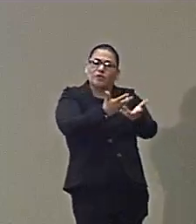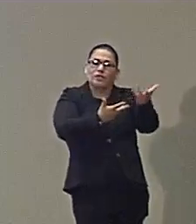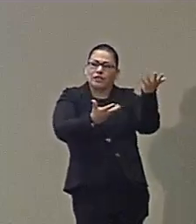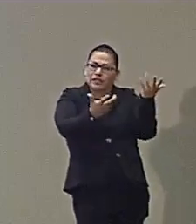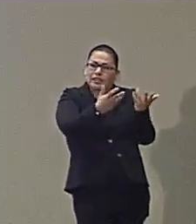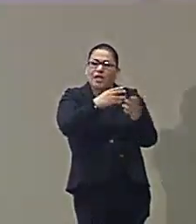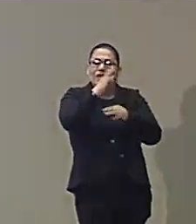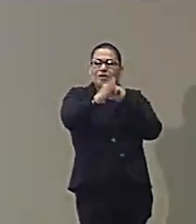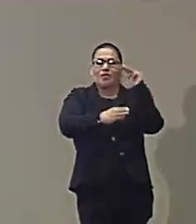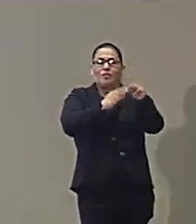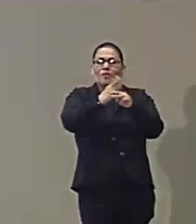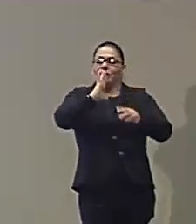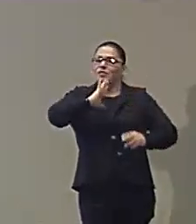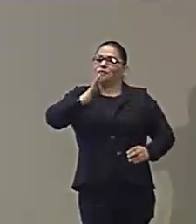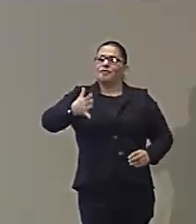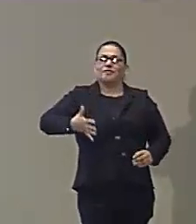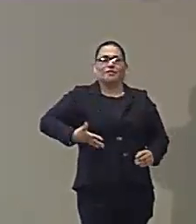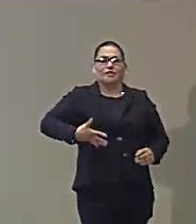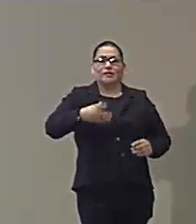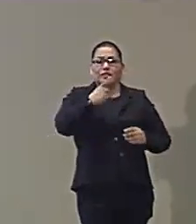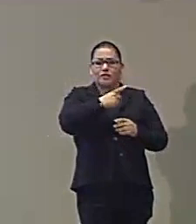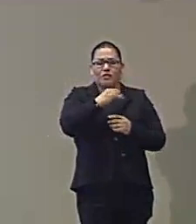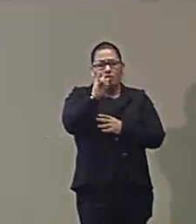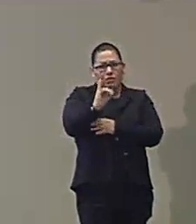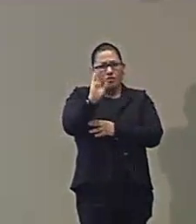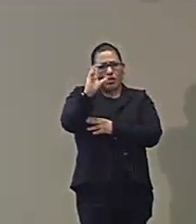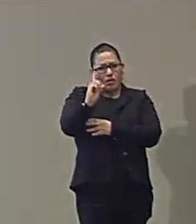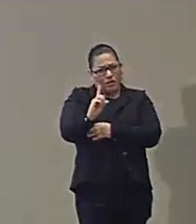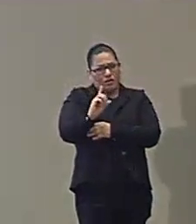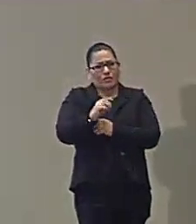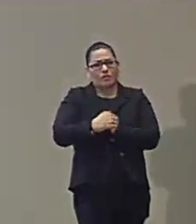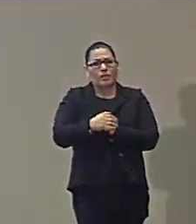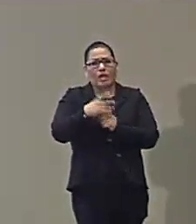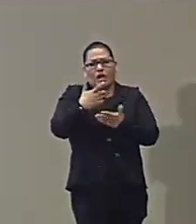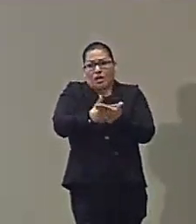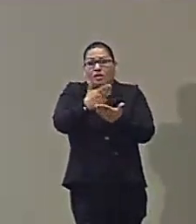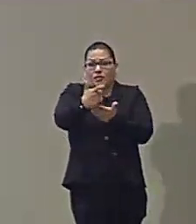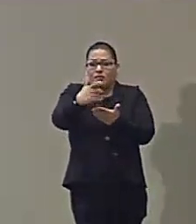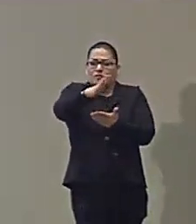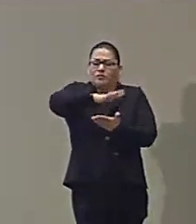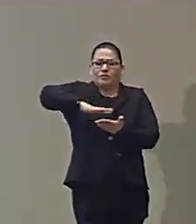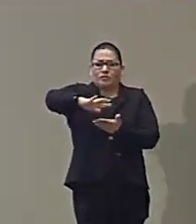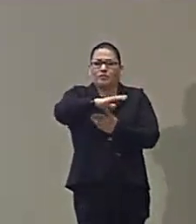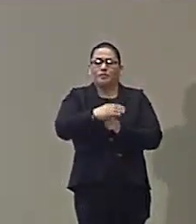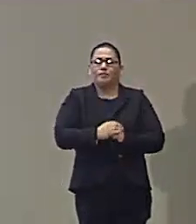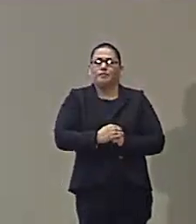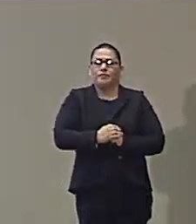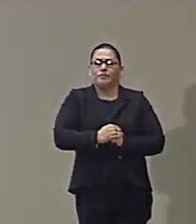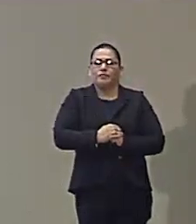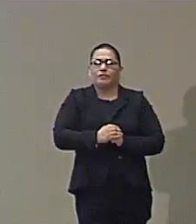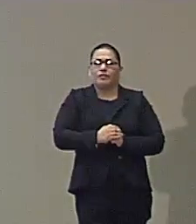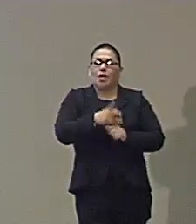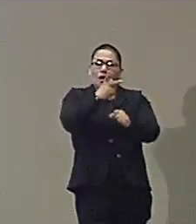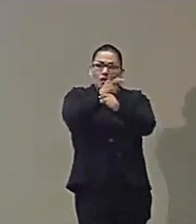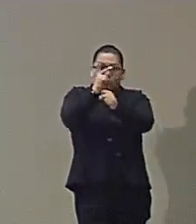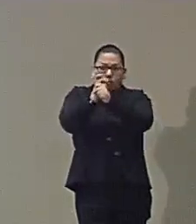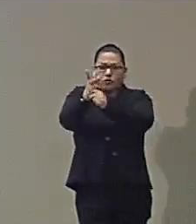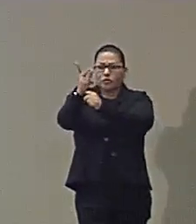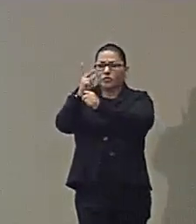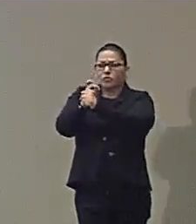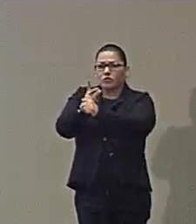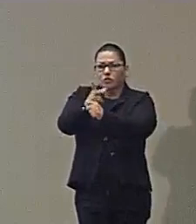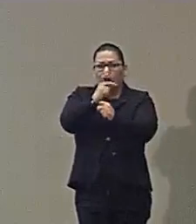mundo con orgullo su identidad y sus riquezas ahora estamos llamados a sacar